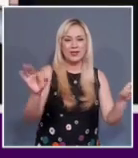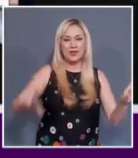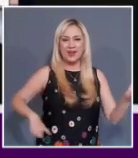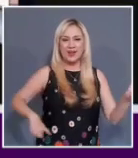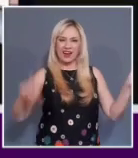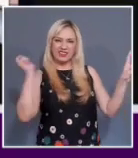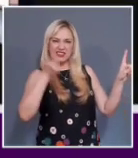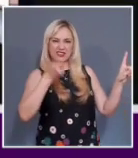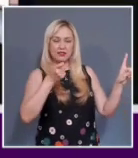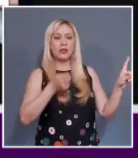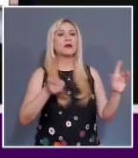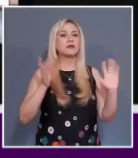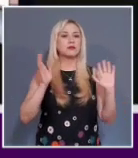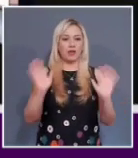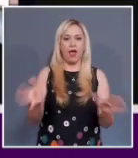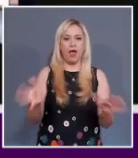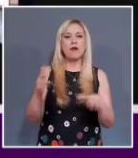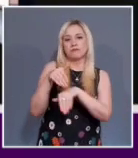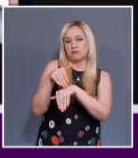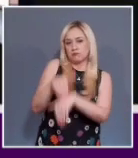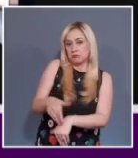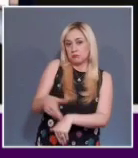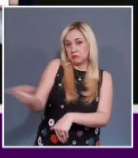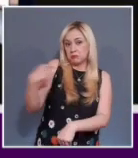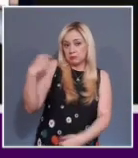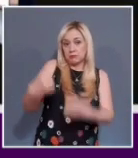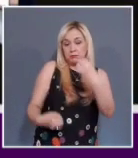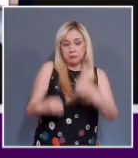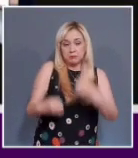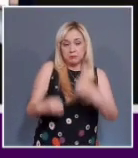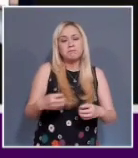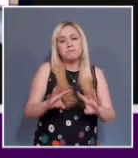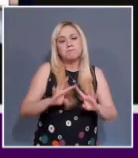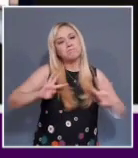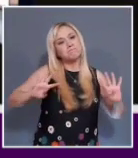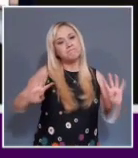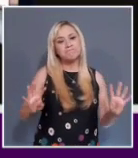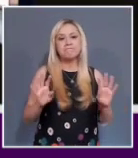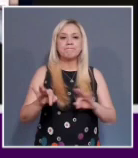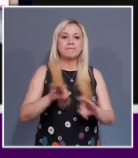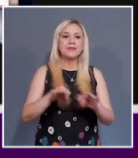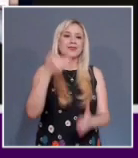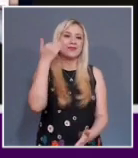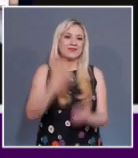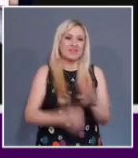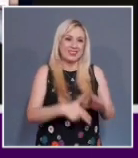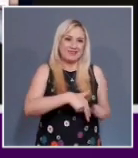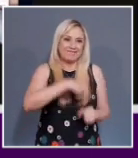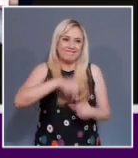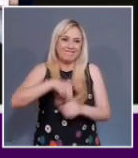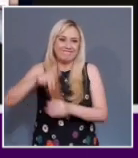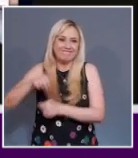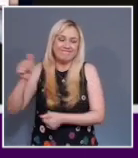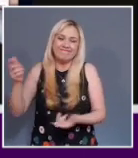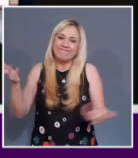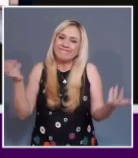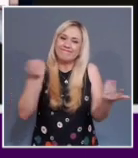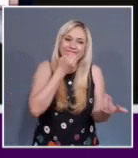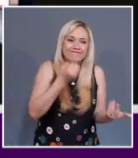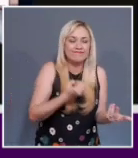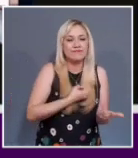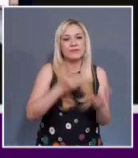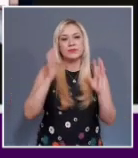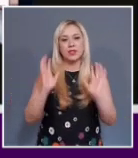En cumplimiento a ejecutorias de amparo, en sesión extraordinaria, el Pleno del INAI aprobó el proyecto de resolución del recurso de